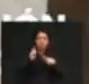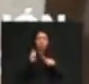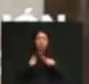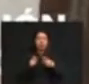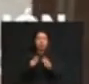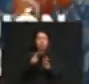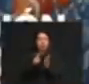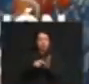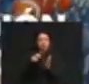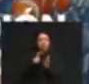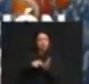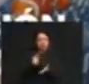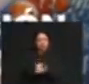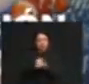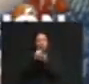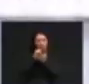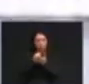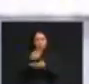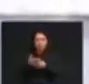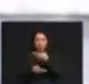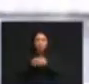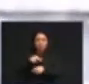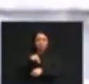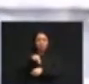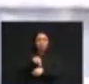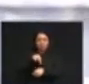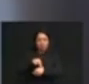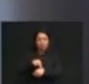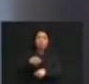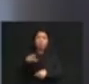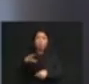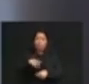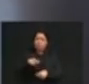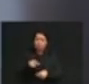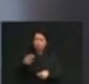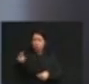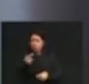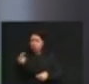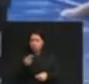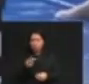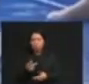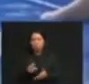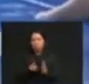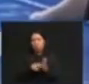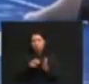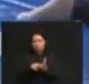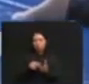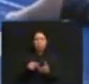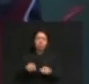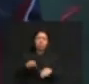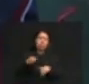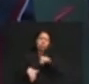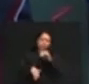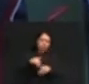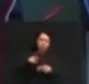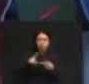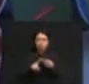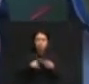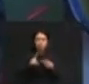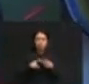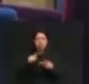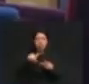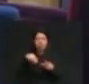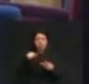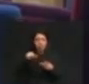rehabilitación y los servicios médicos, en donde damos todas las terapias que necesitan. Hidroterapia, masoterapia, les damos